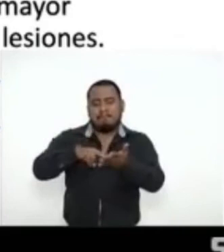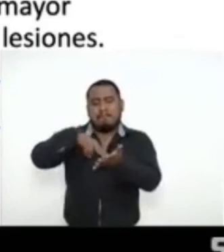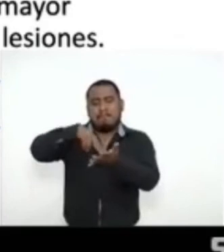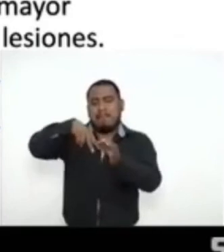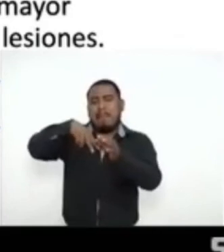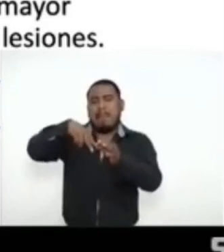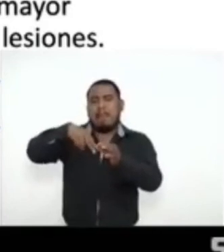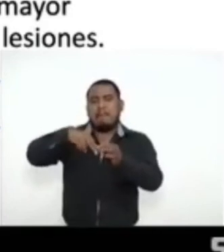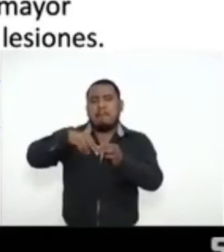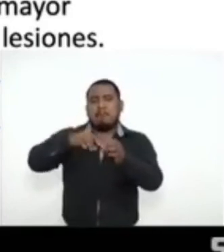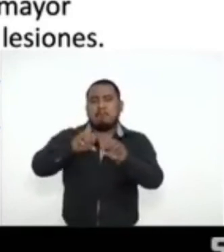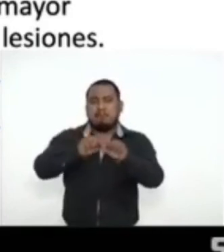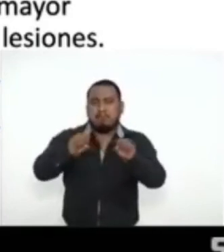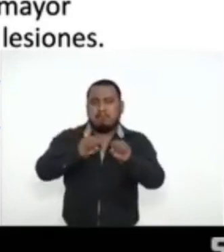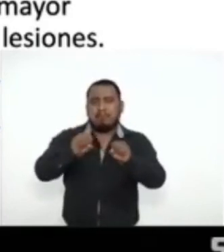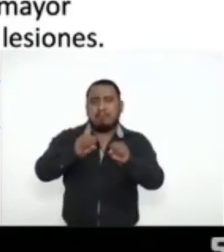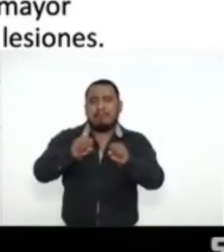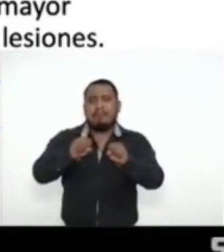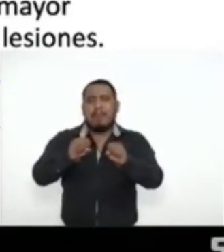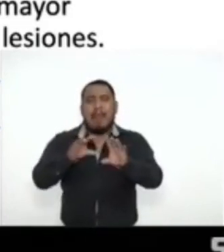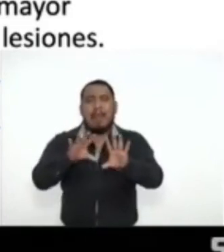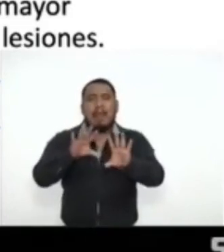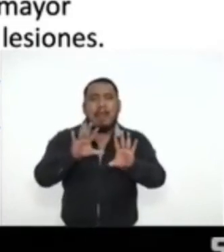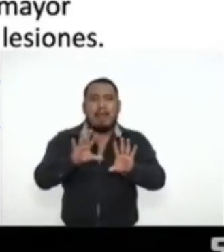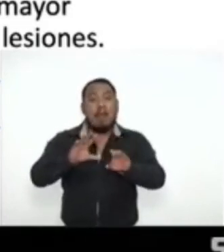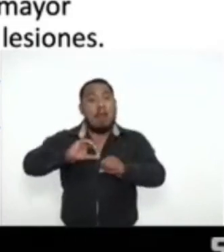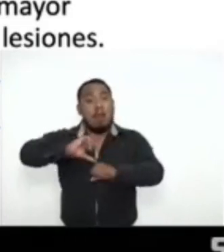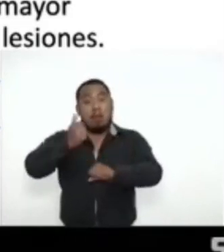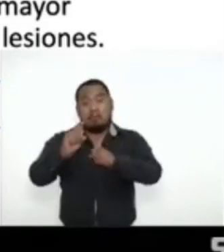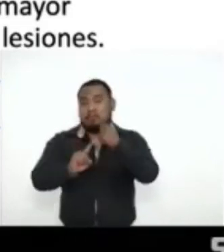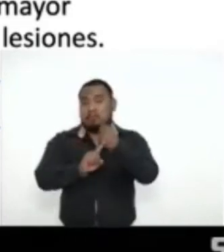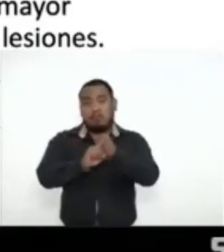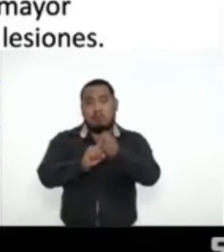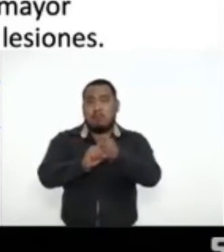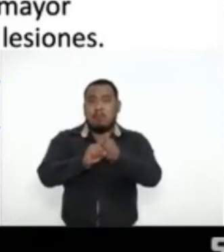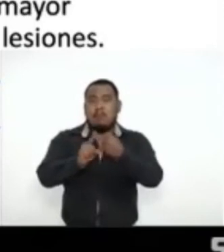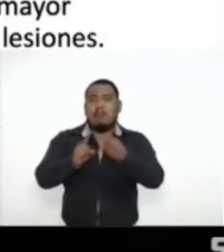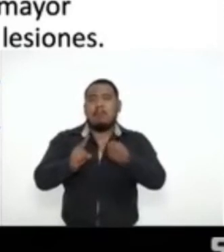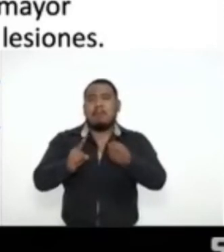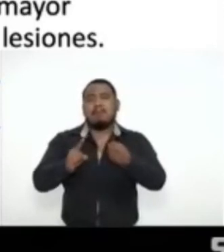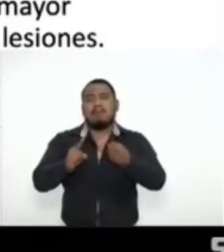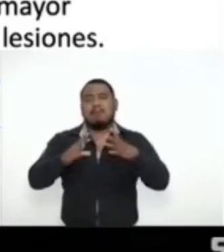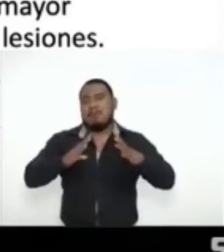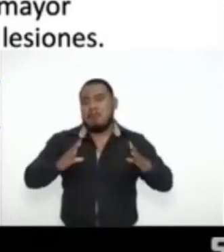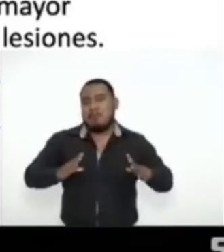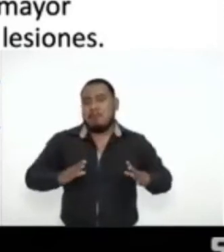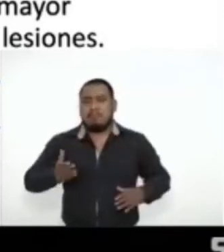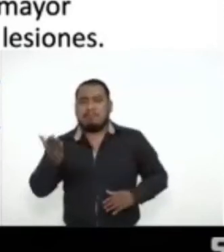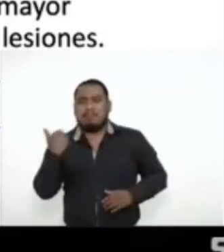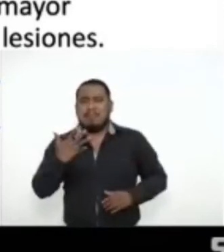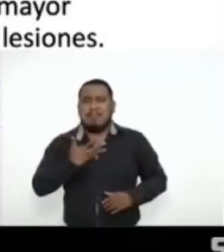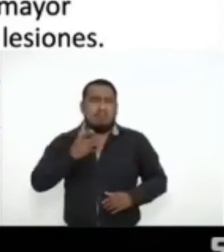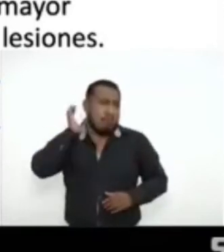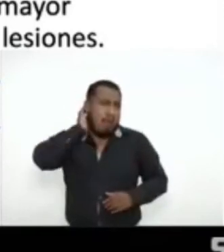un aviso para evitar llegar a más lesiones. Primero nos dolió, teníamos la contractura, no le